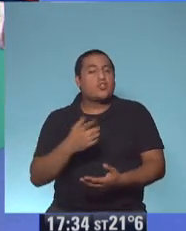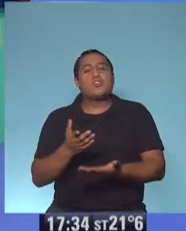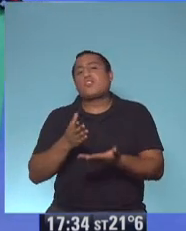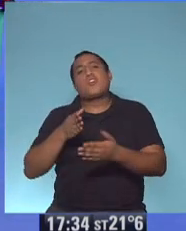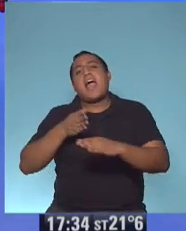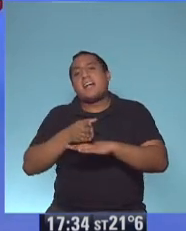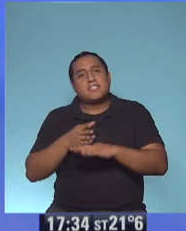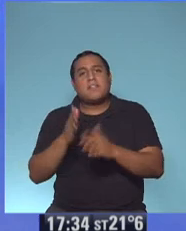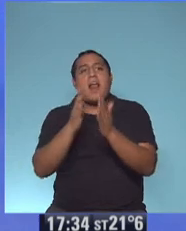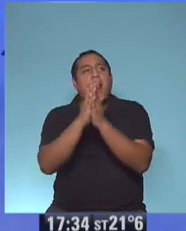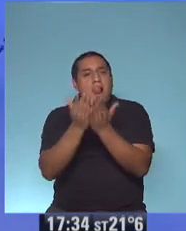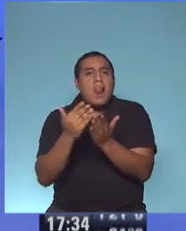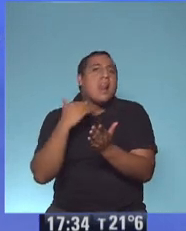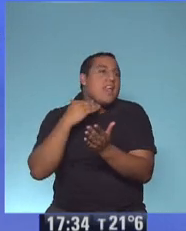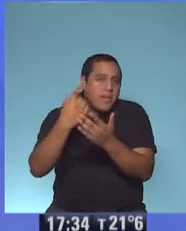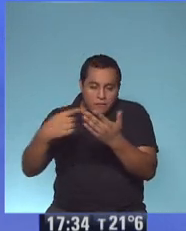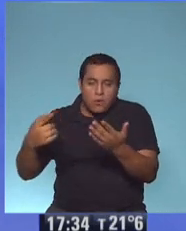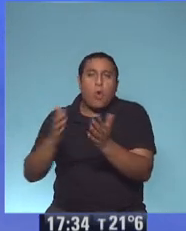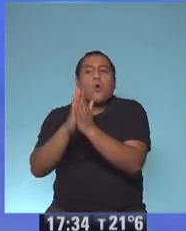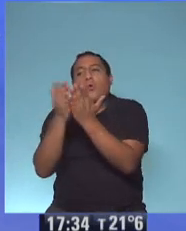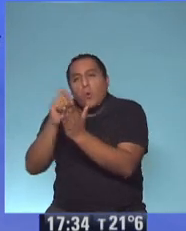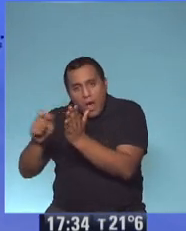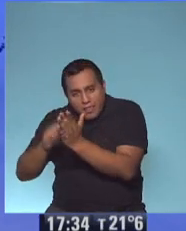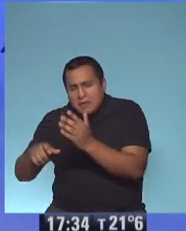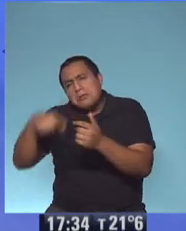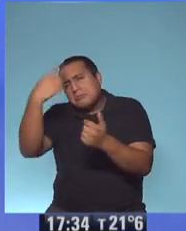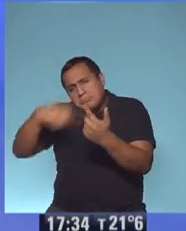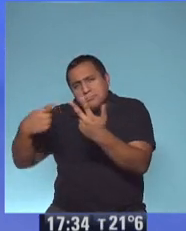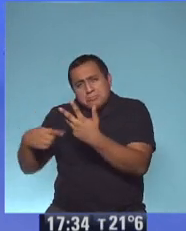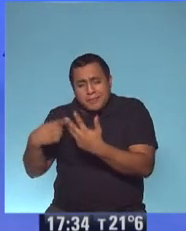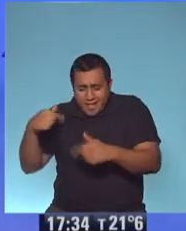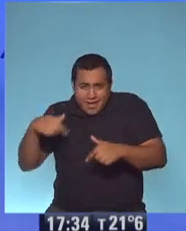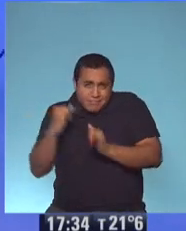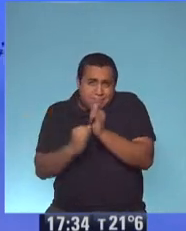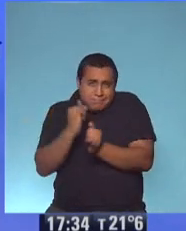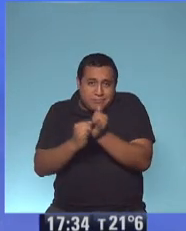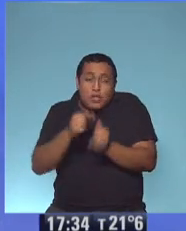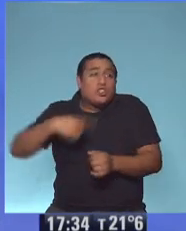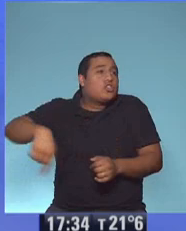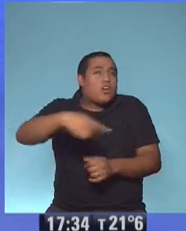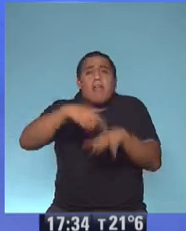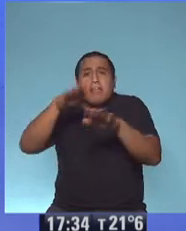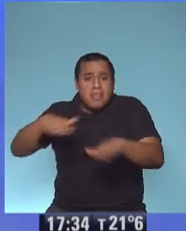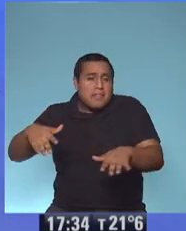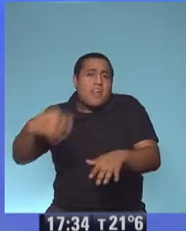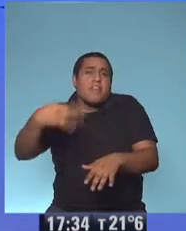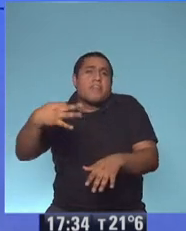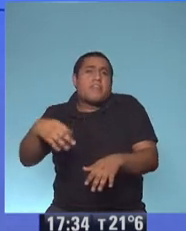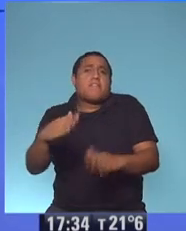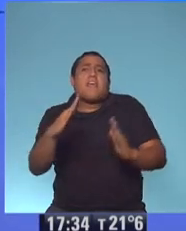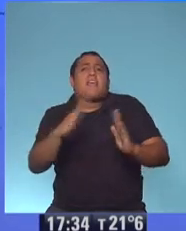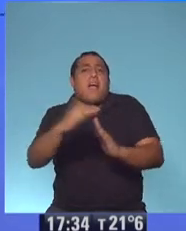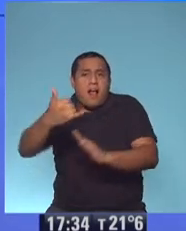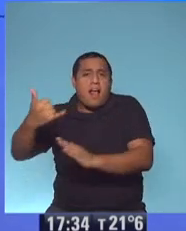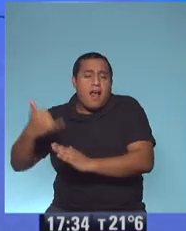libros. Exacto. Libros, cuadernos, todo lo que hablamos acá y todo lo que todos los chicos tendrían que tener en sus manos, porque